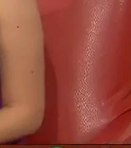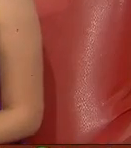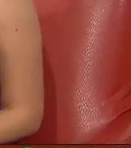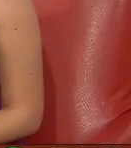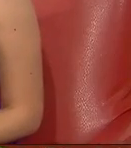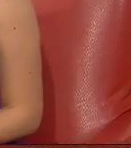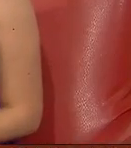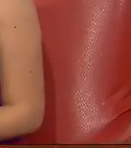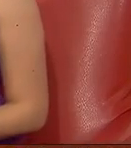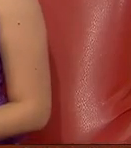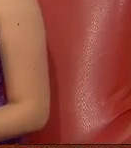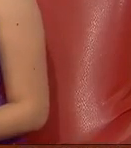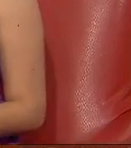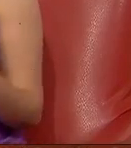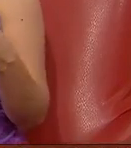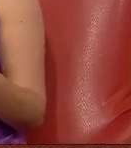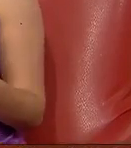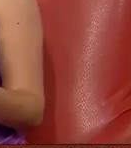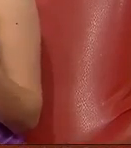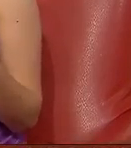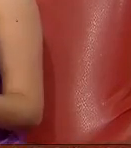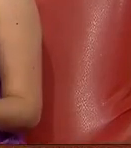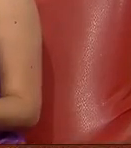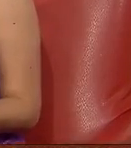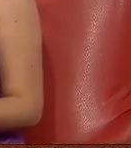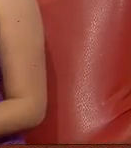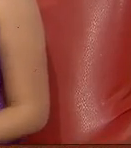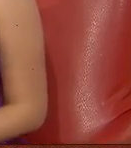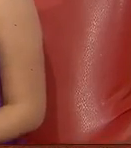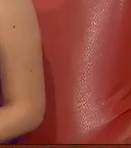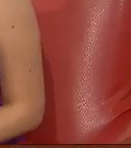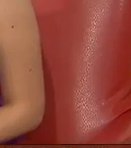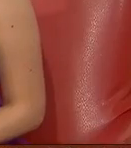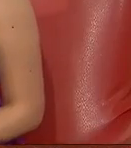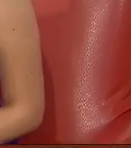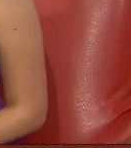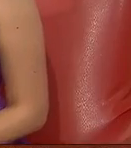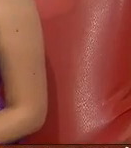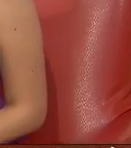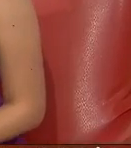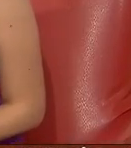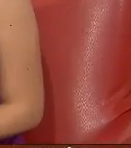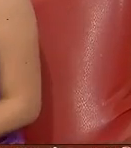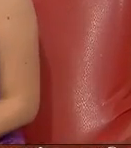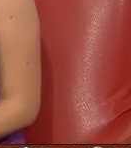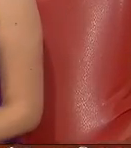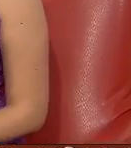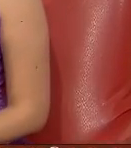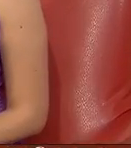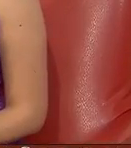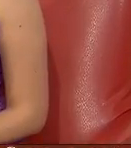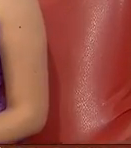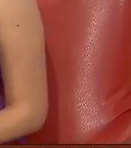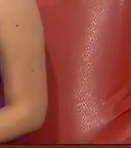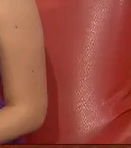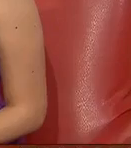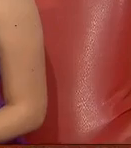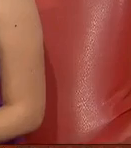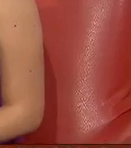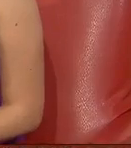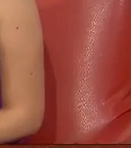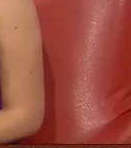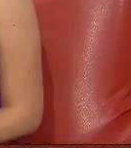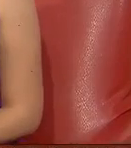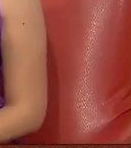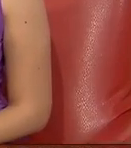al aire libre provocan que la gente pues se deprima y se refugie en lugares como el Internet, y donde hay más lugares para de